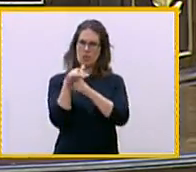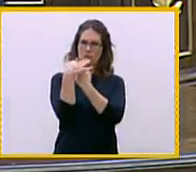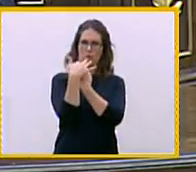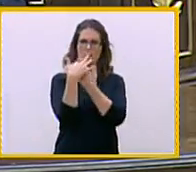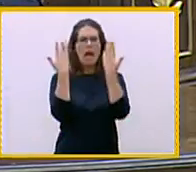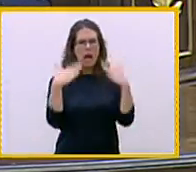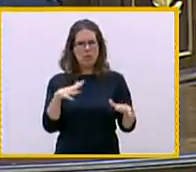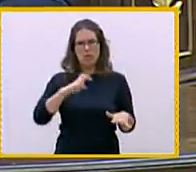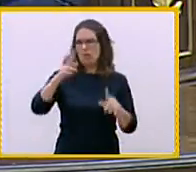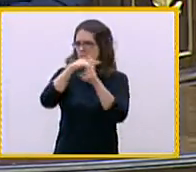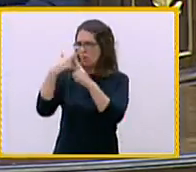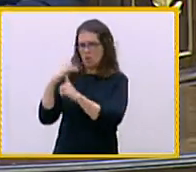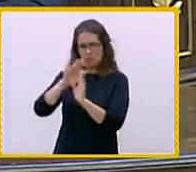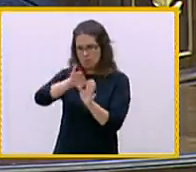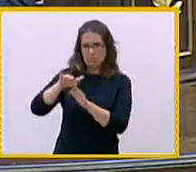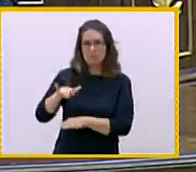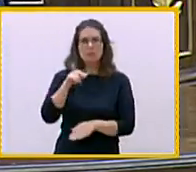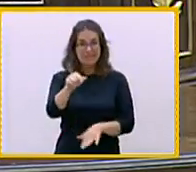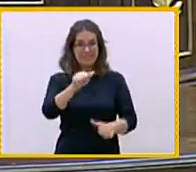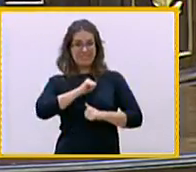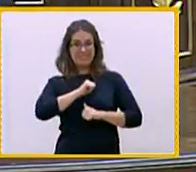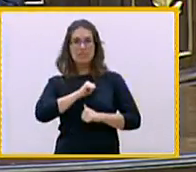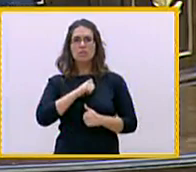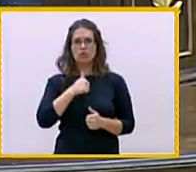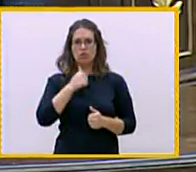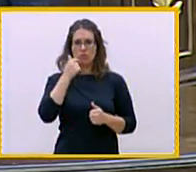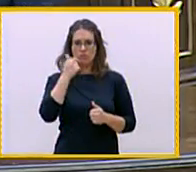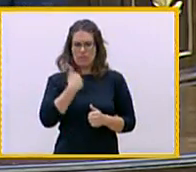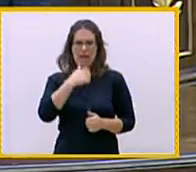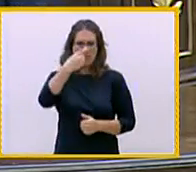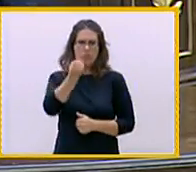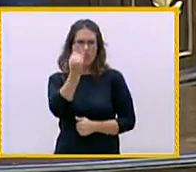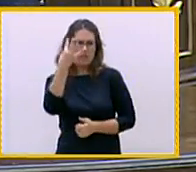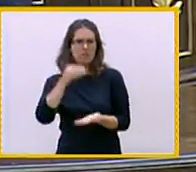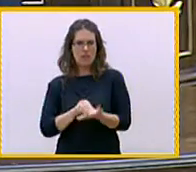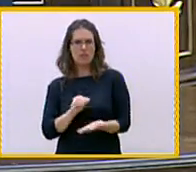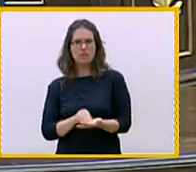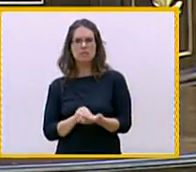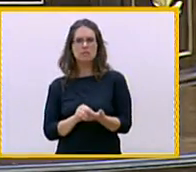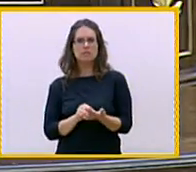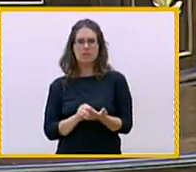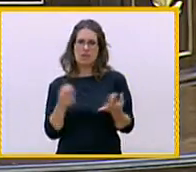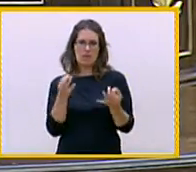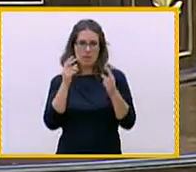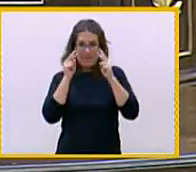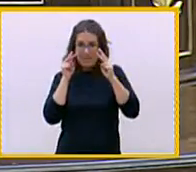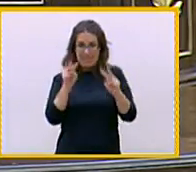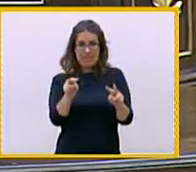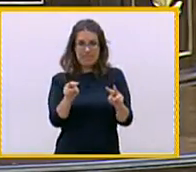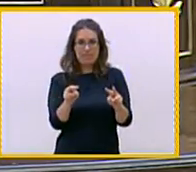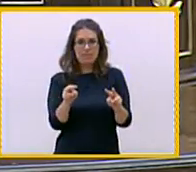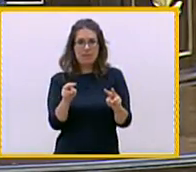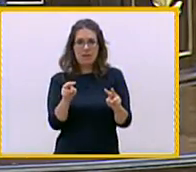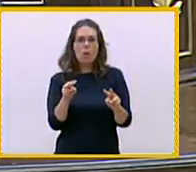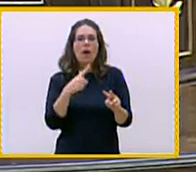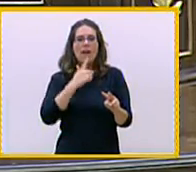circunstancia, magnitudes de desempleo que, como he considerado en alguna ocasión, hay que valorarlas como inasumibles, en